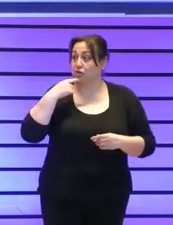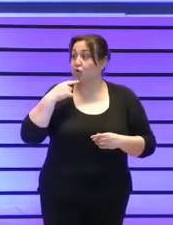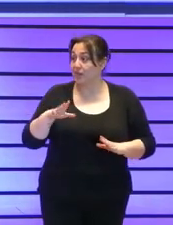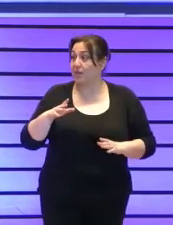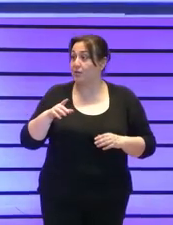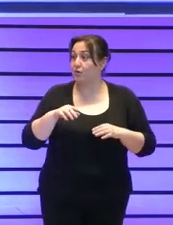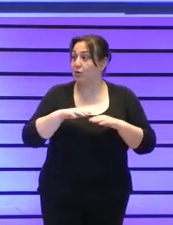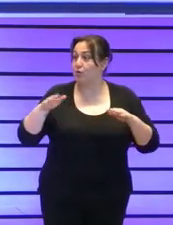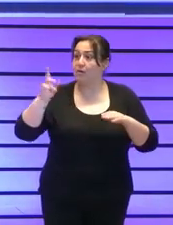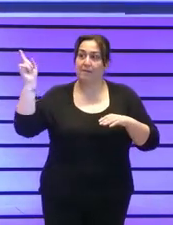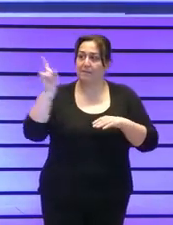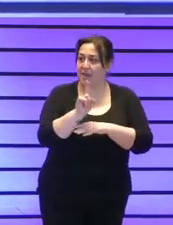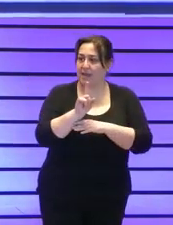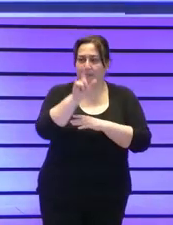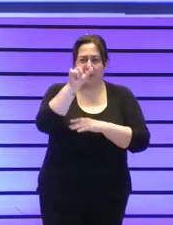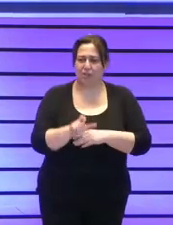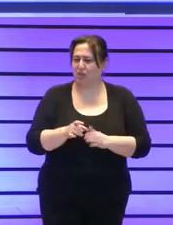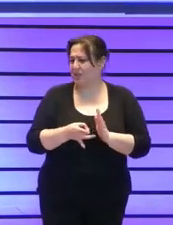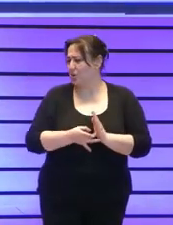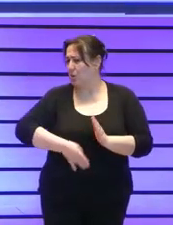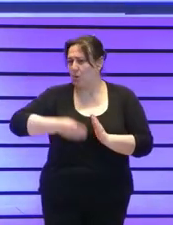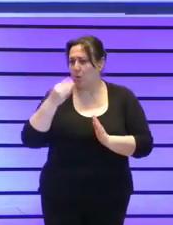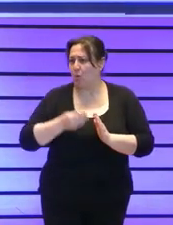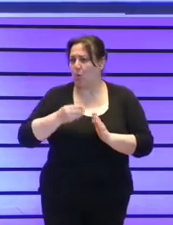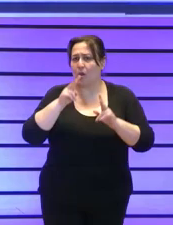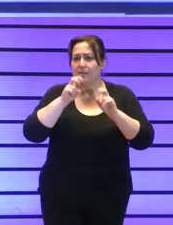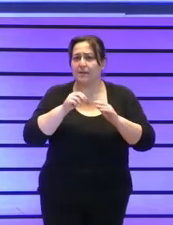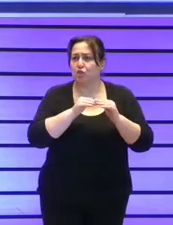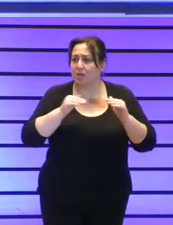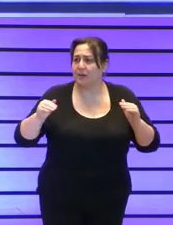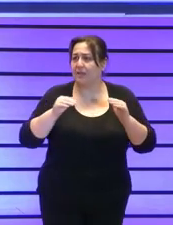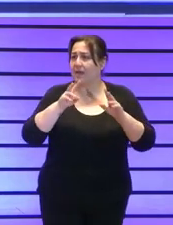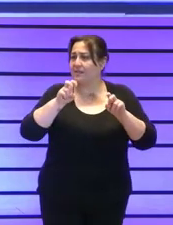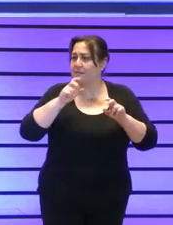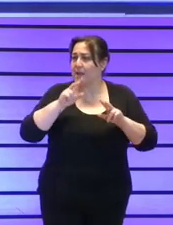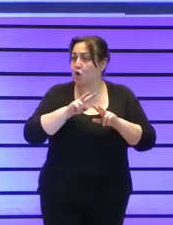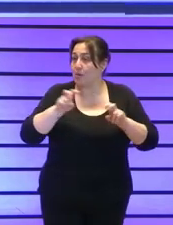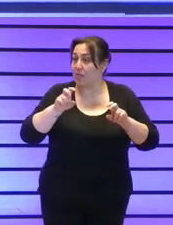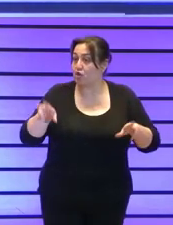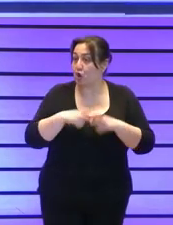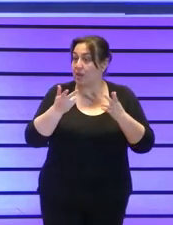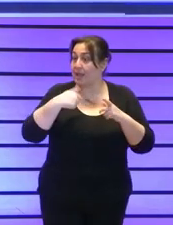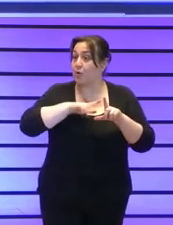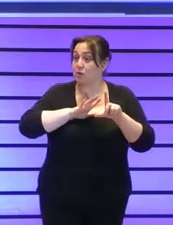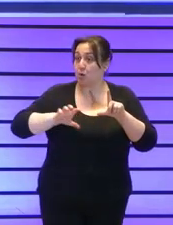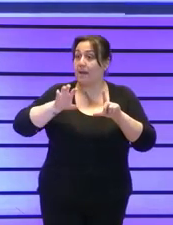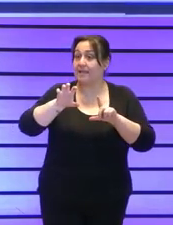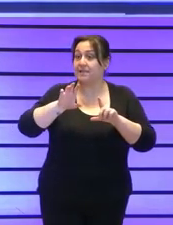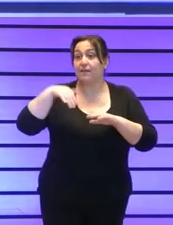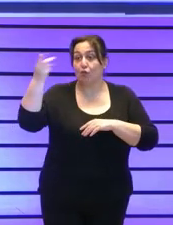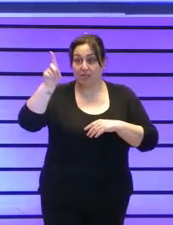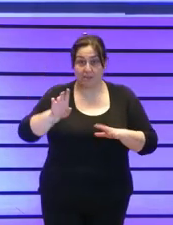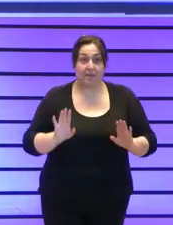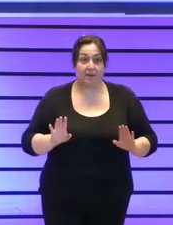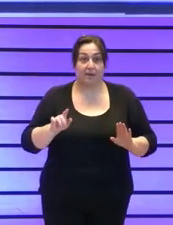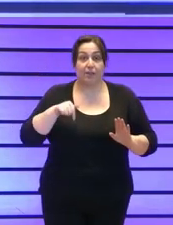los gurús de la sostenibilidad y la innovación social, ¿no? De nuestro país y de fuera de nuestro país. Y yo